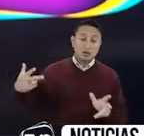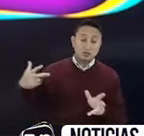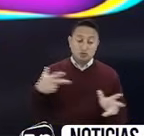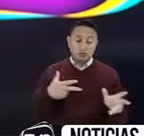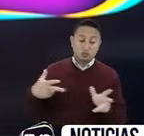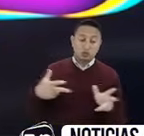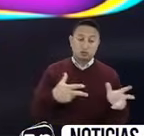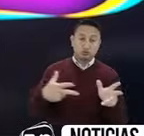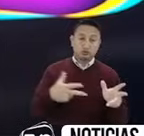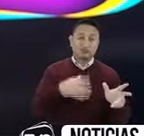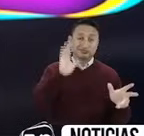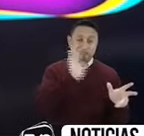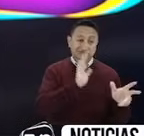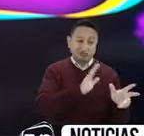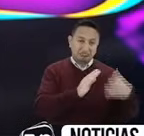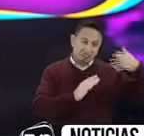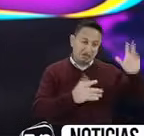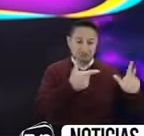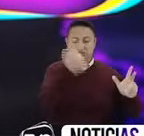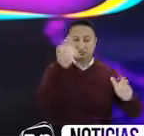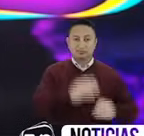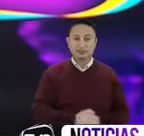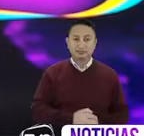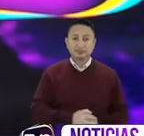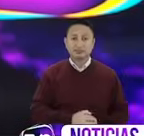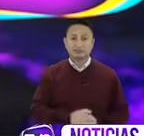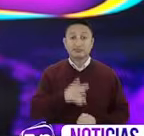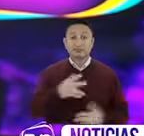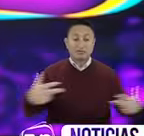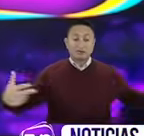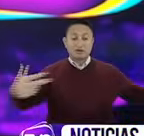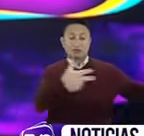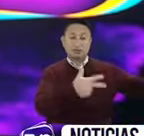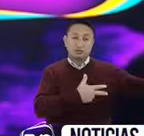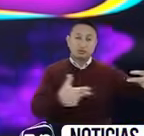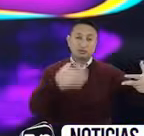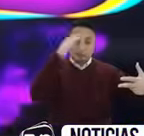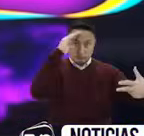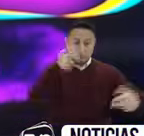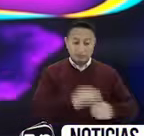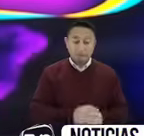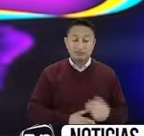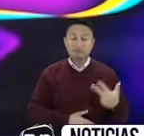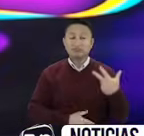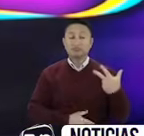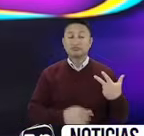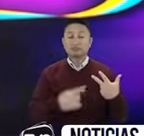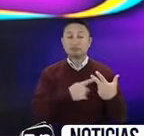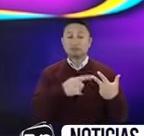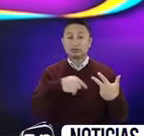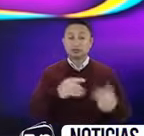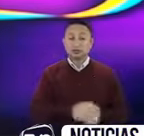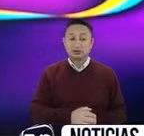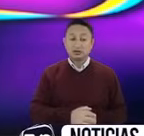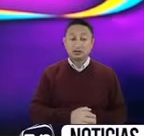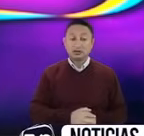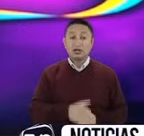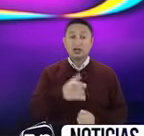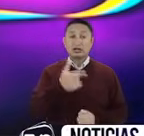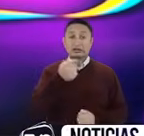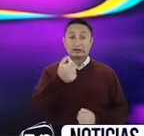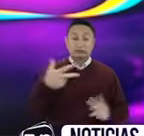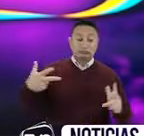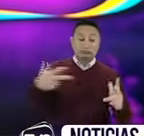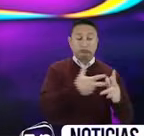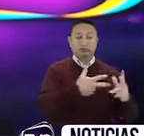vehículo robado. Cuando fueron interceptados por los agentes, los antisociales intentaron atropellarlos. Las